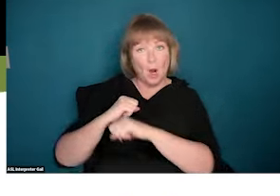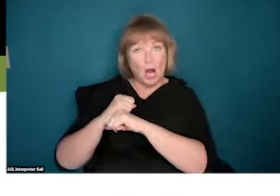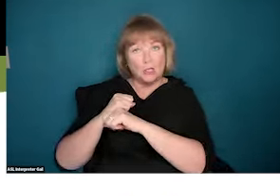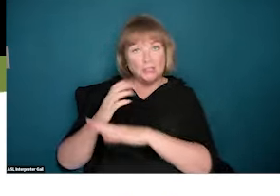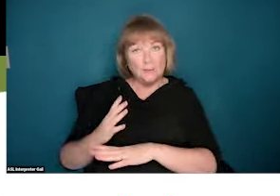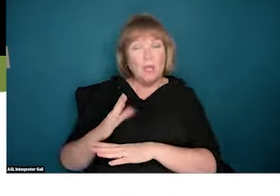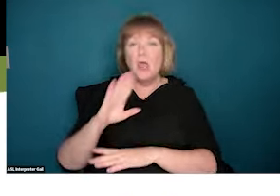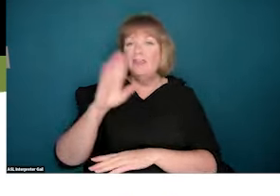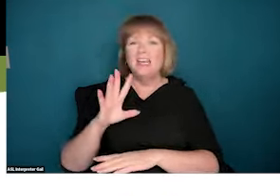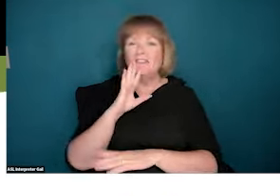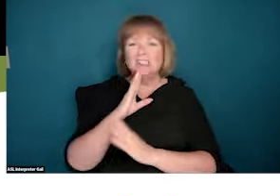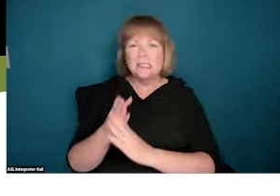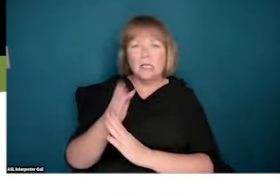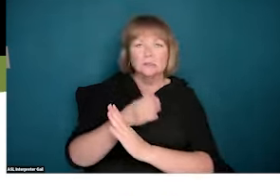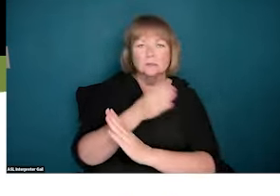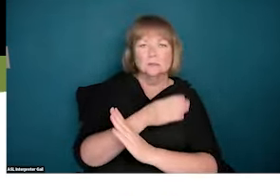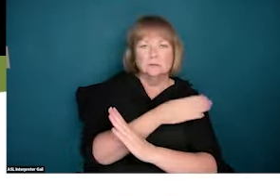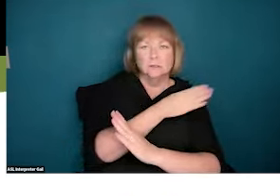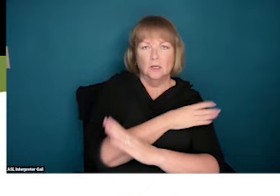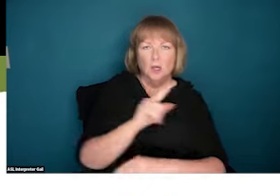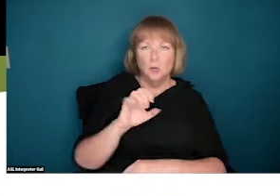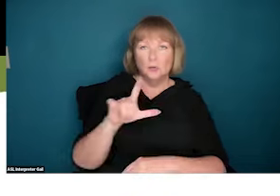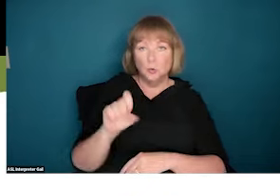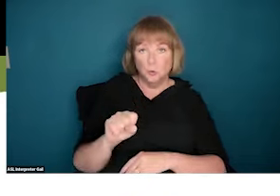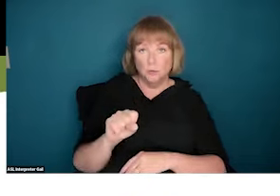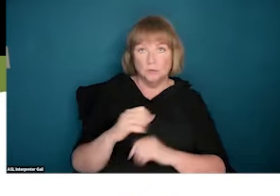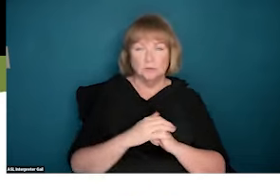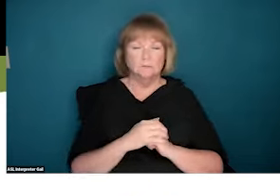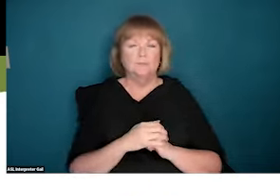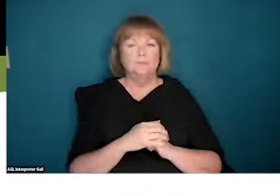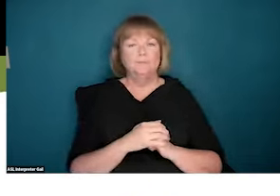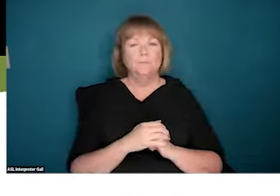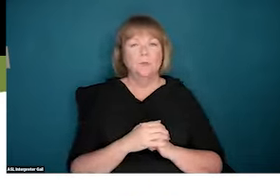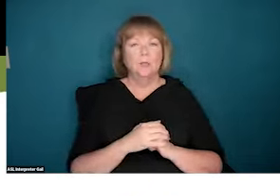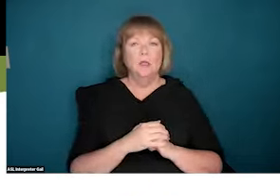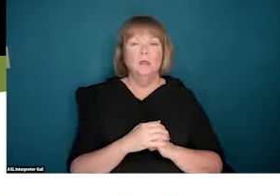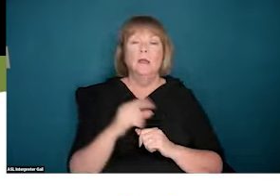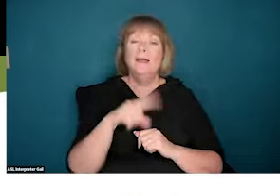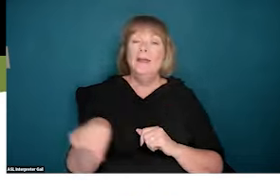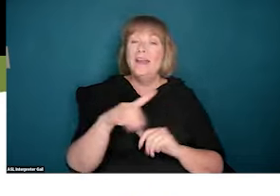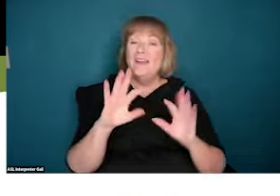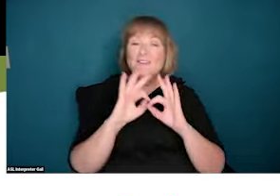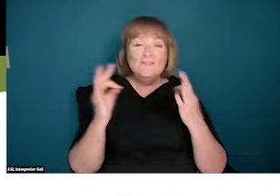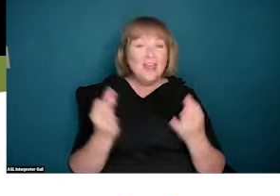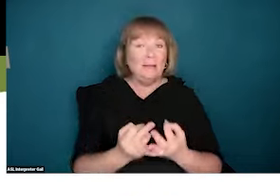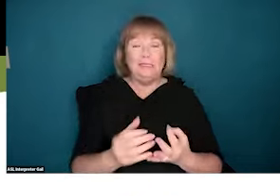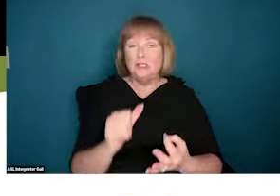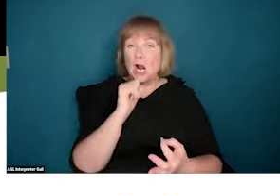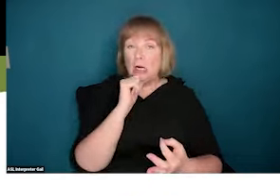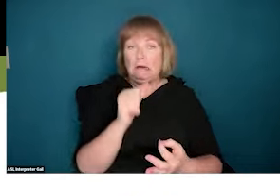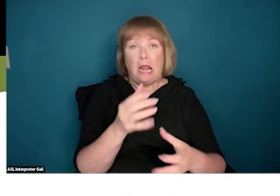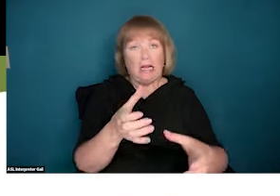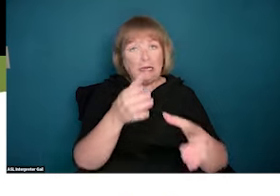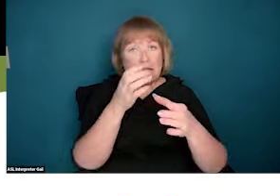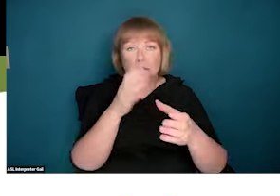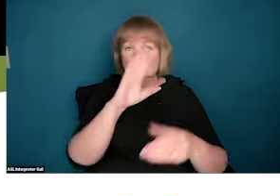familias empiezan a hablar con respecto de custodia, ellos no empiezan a hablar de ninguna de las herramientas que nosotros